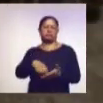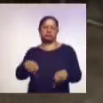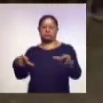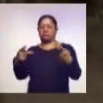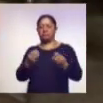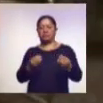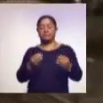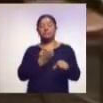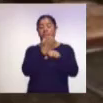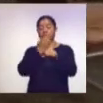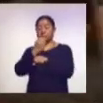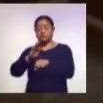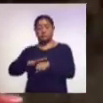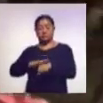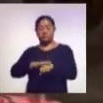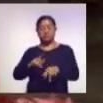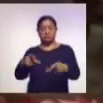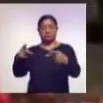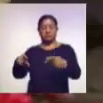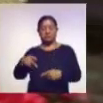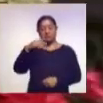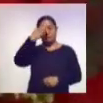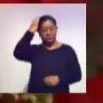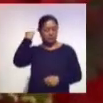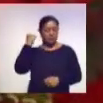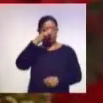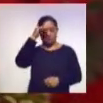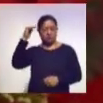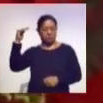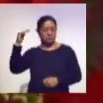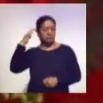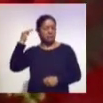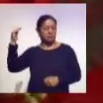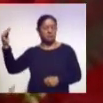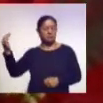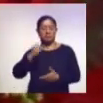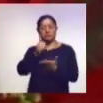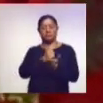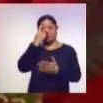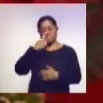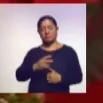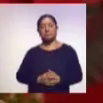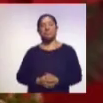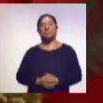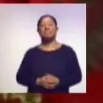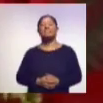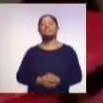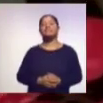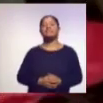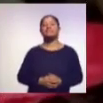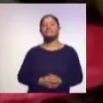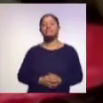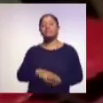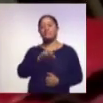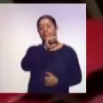estados productores son Morelos, Michoacán y Ciudad de México. De acuerdo con la Secretaría de Agricultura y Desarrollo